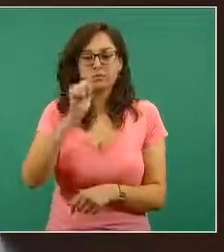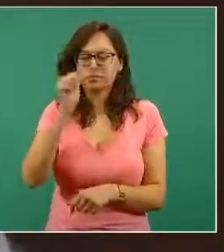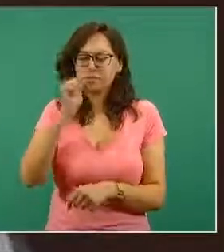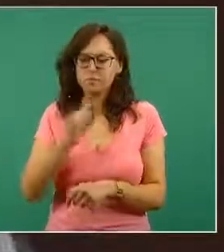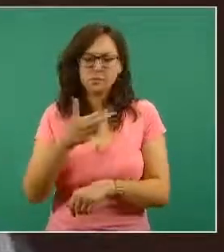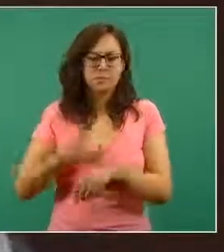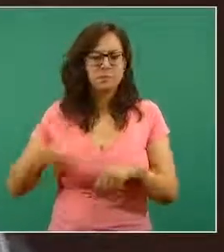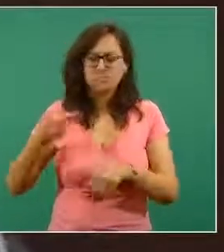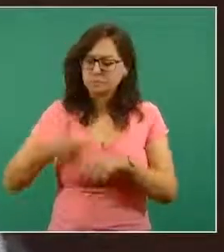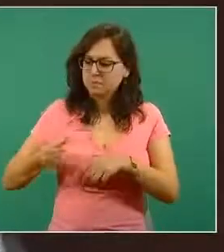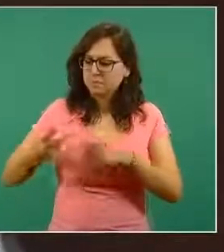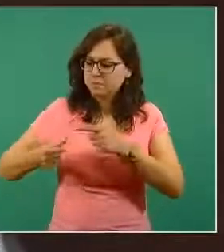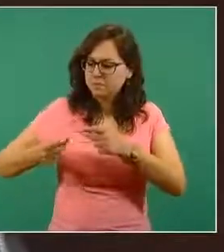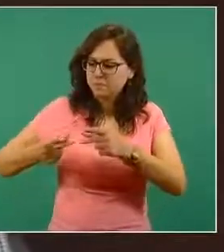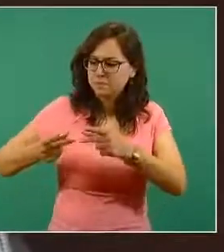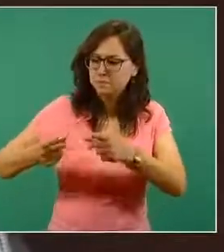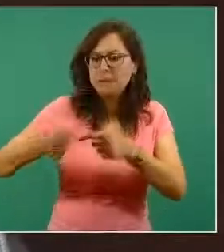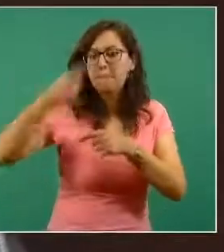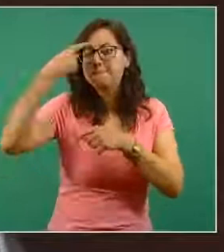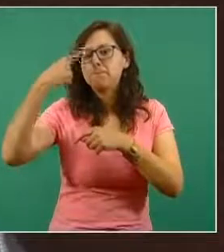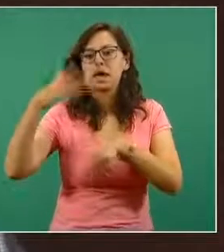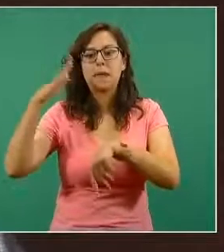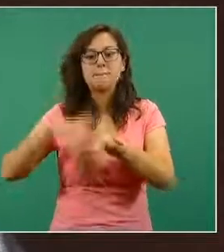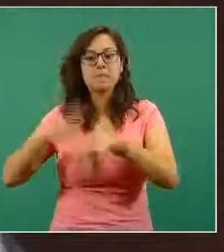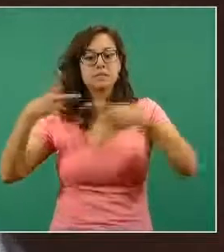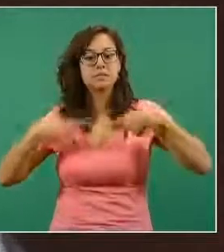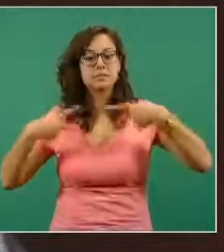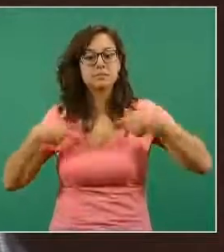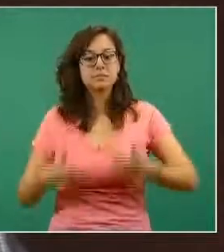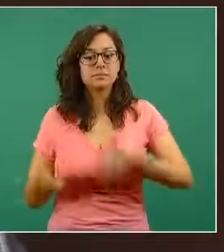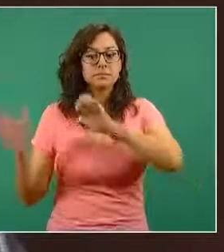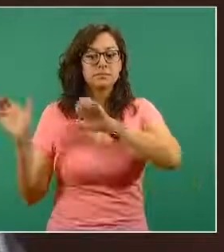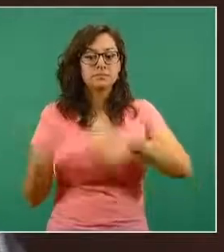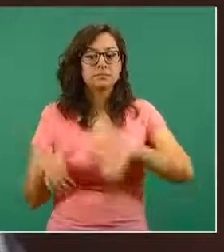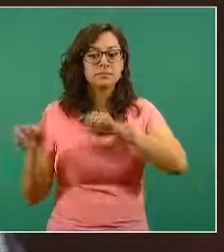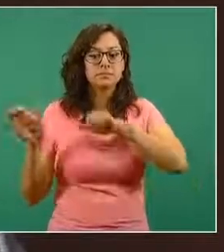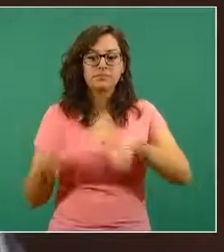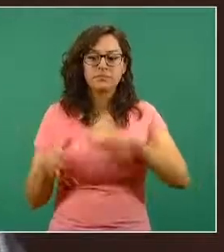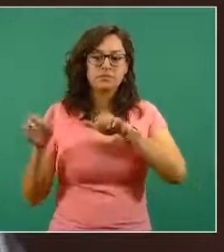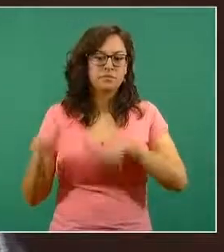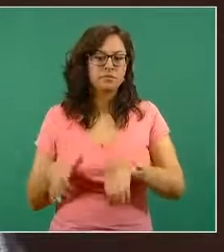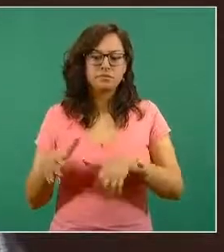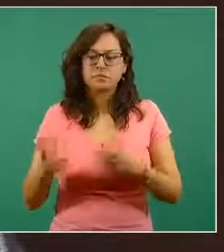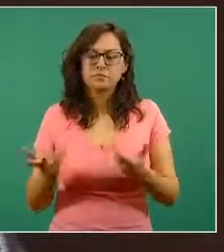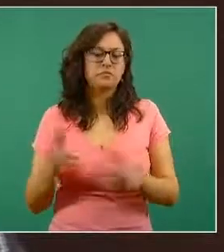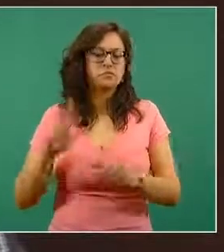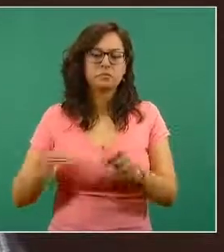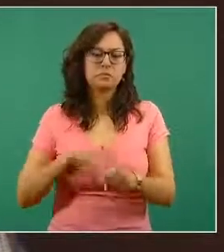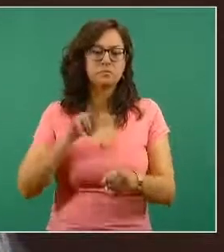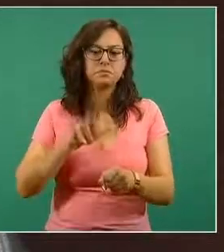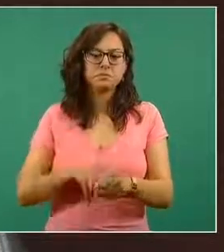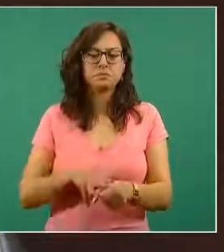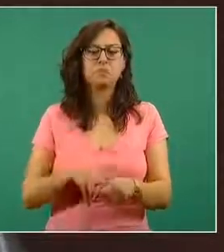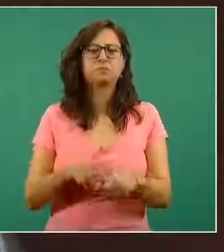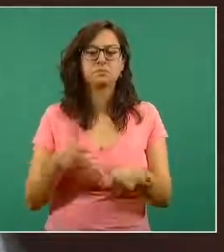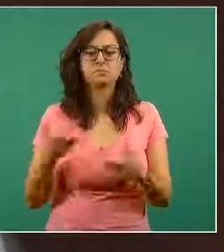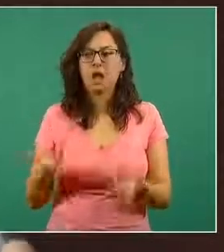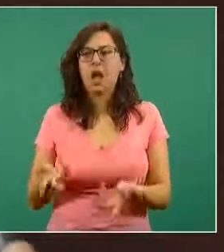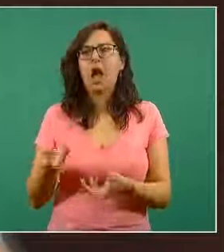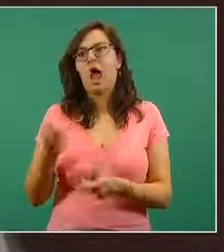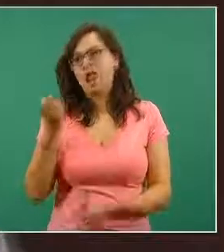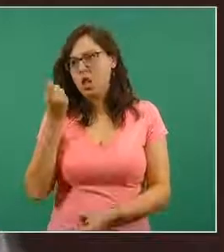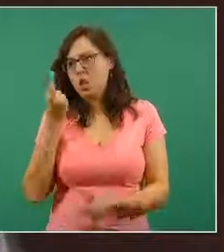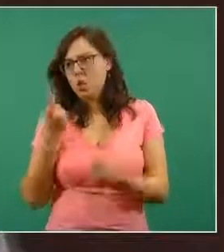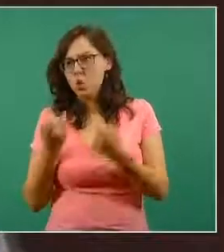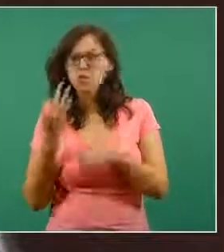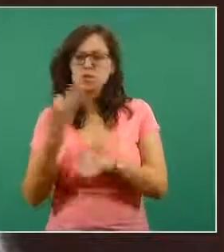incorporación, aún en un estatus de temporalidad y de eventualidad, para que estos